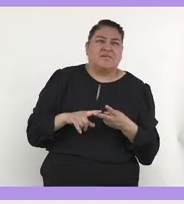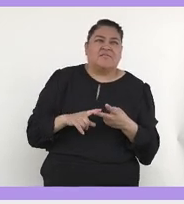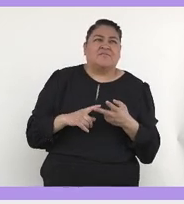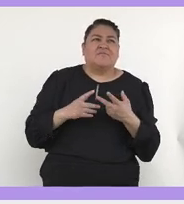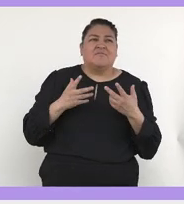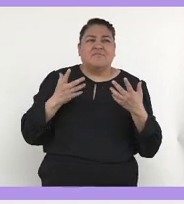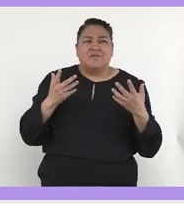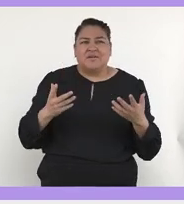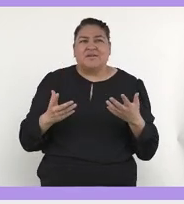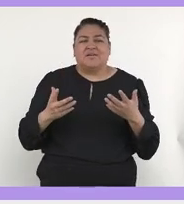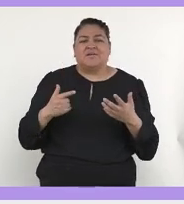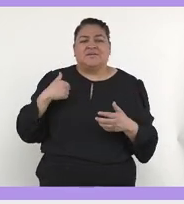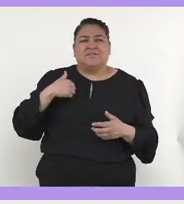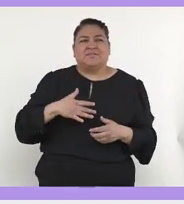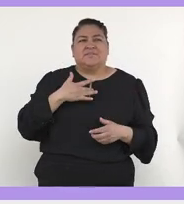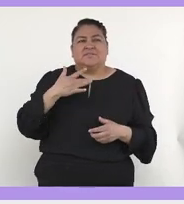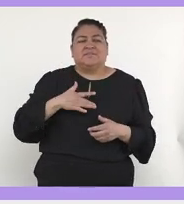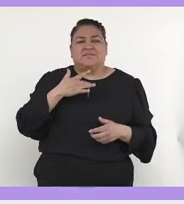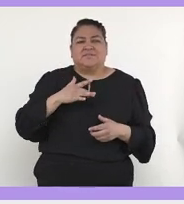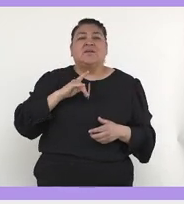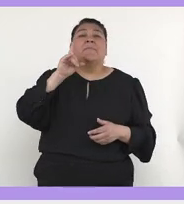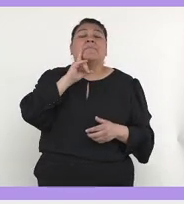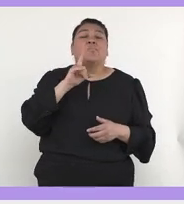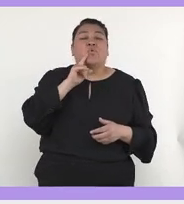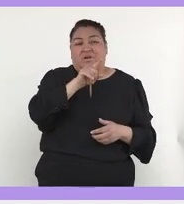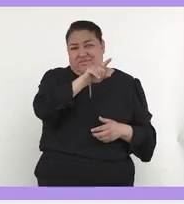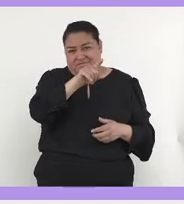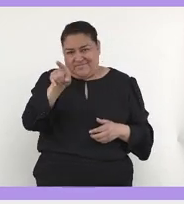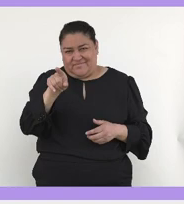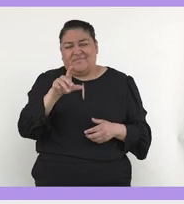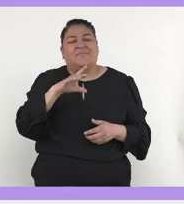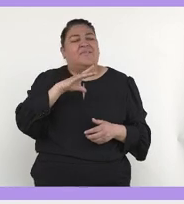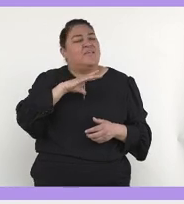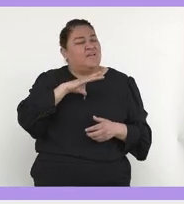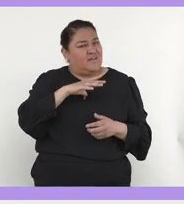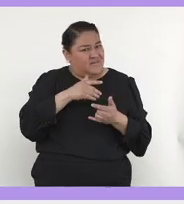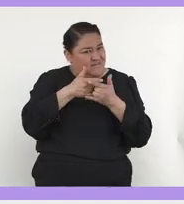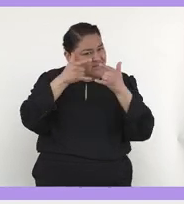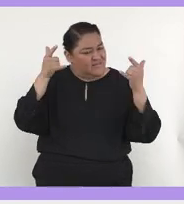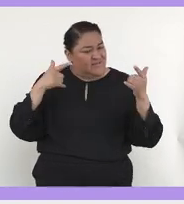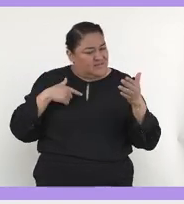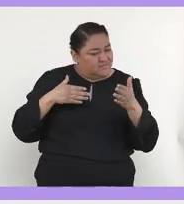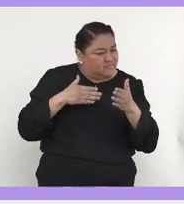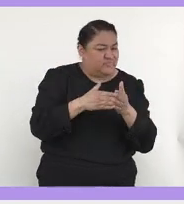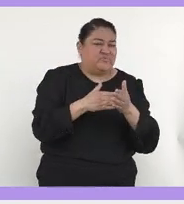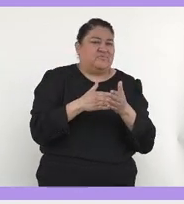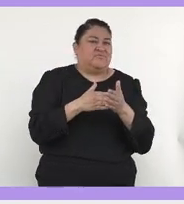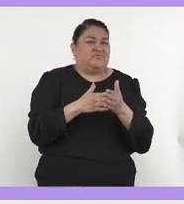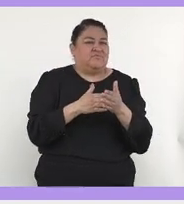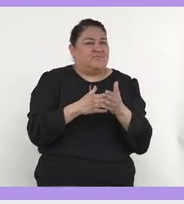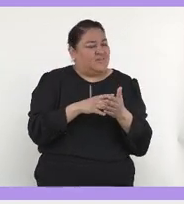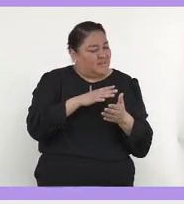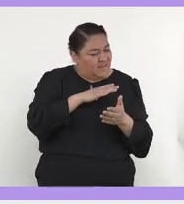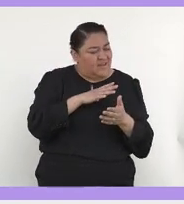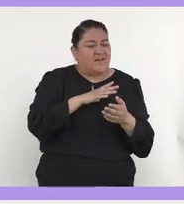que es yo creo que todas las mujeres tendremos alguna historia o algunas historias que podrían ser un pequeño libro